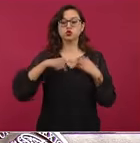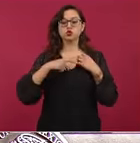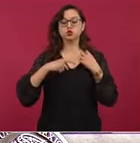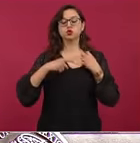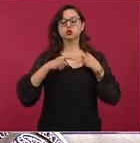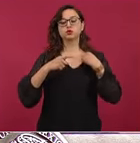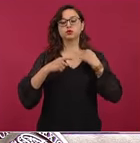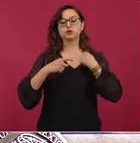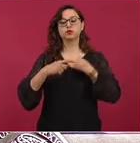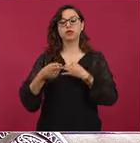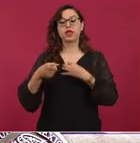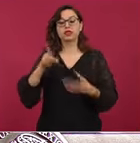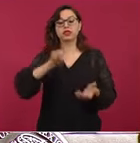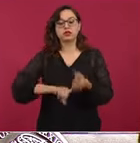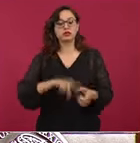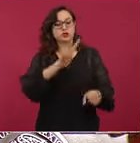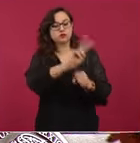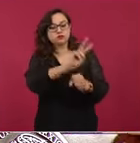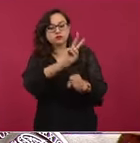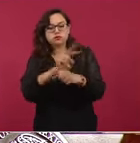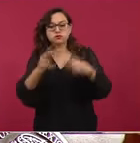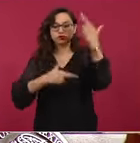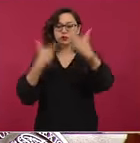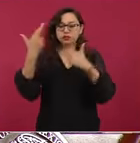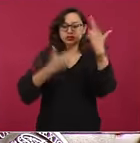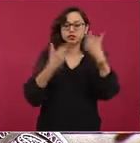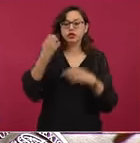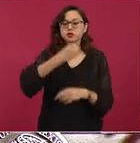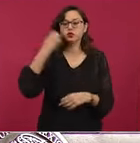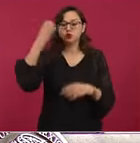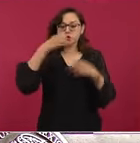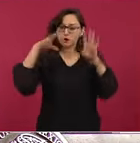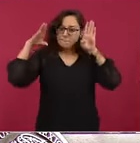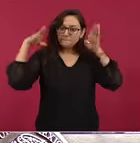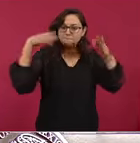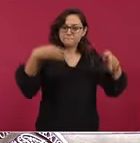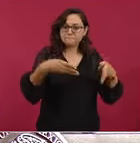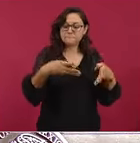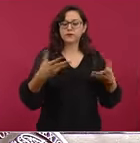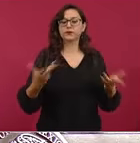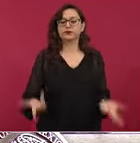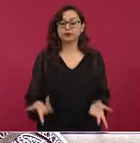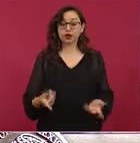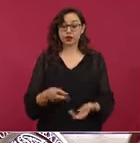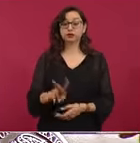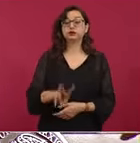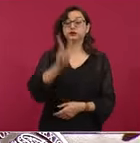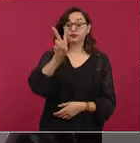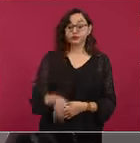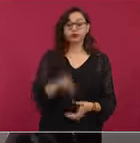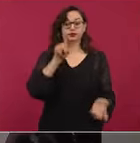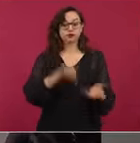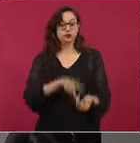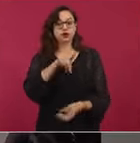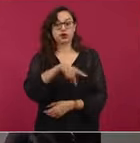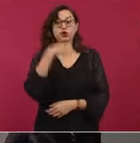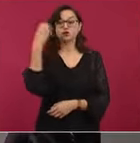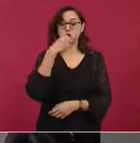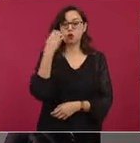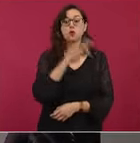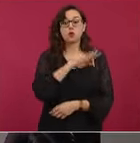particular. Y la idea es, si es cierto que las escuelas son sitios de importancia para el